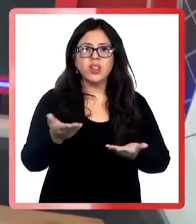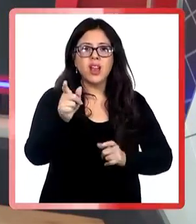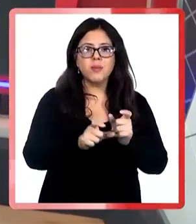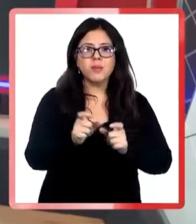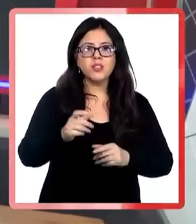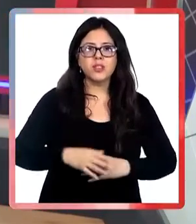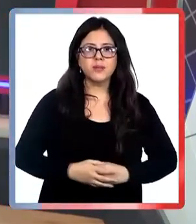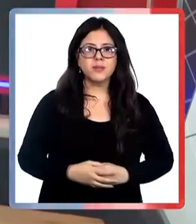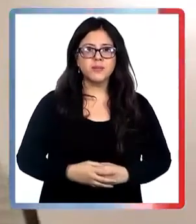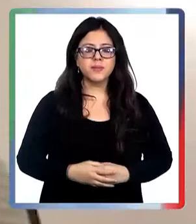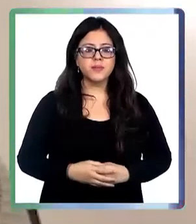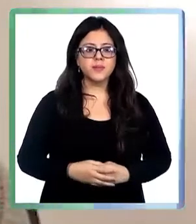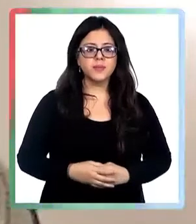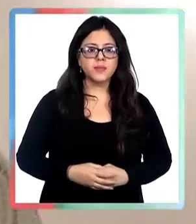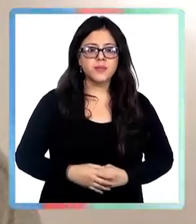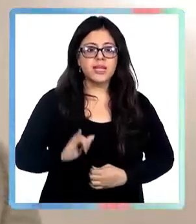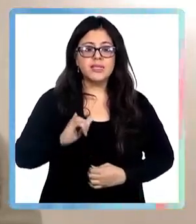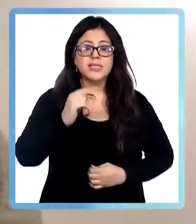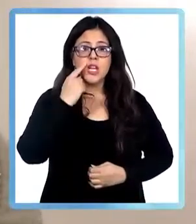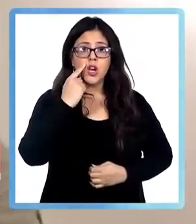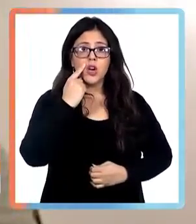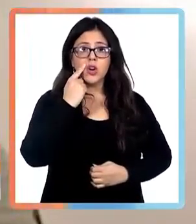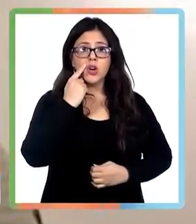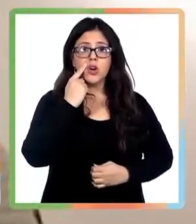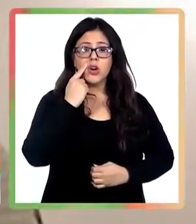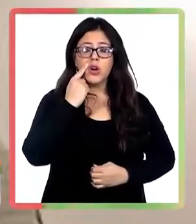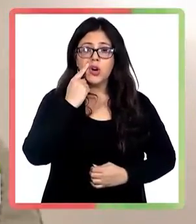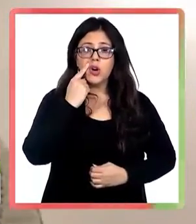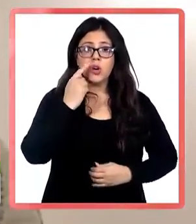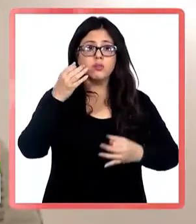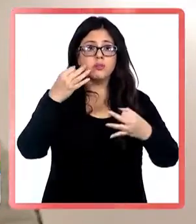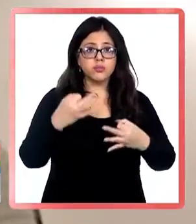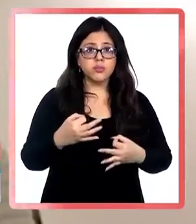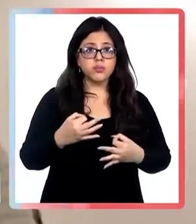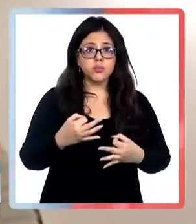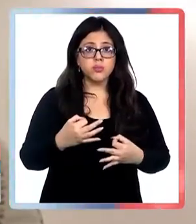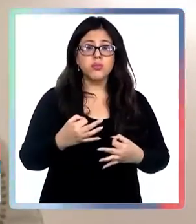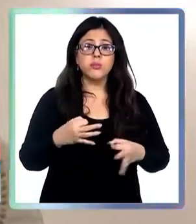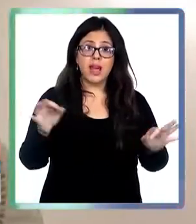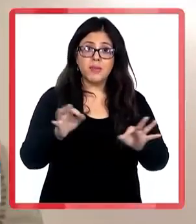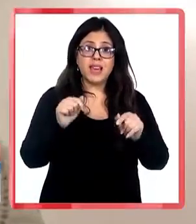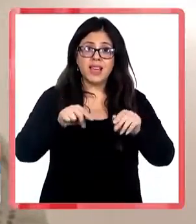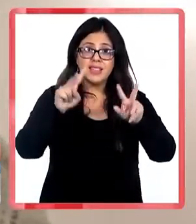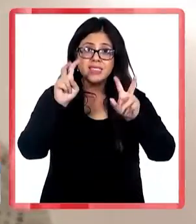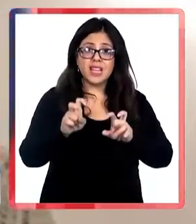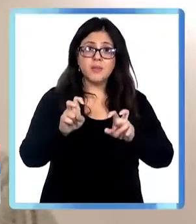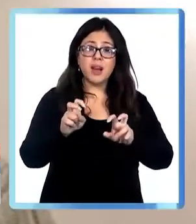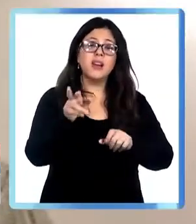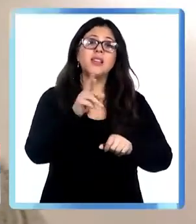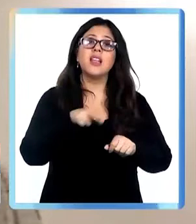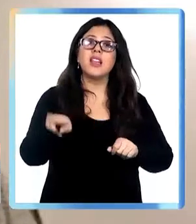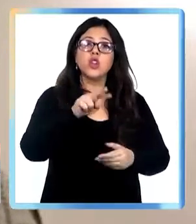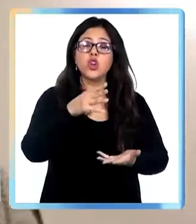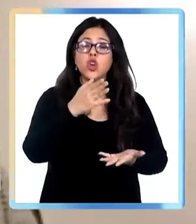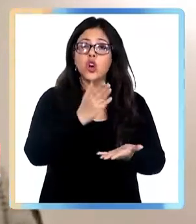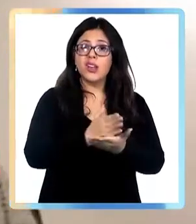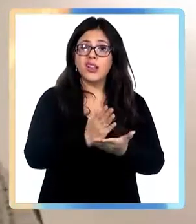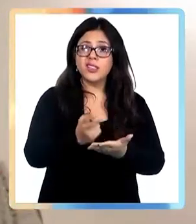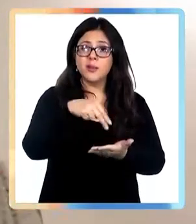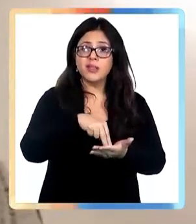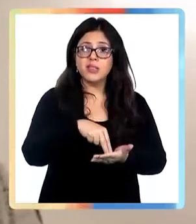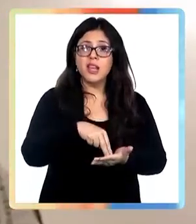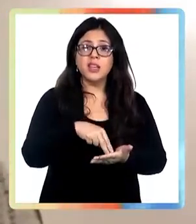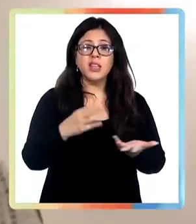usted a esas personas? Sí, muy pertinente discutir eso. Con todo el tema de retorno escolar,